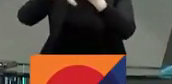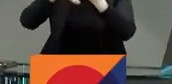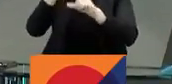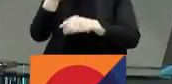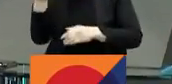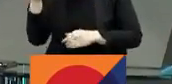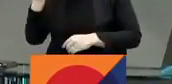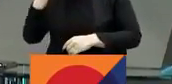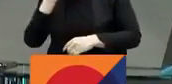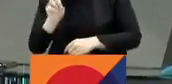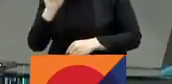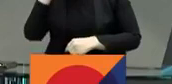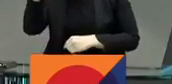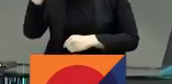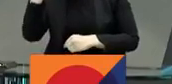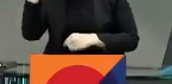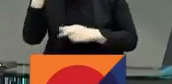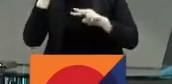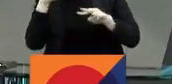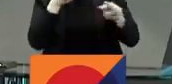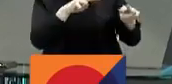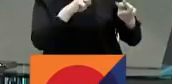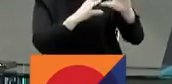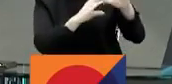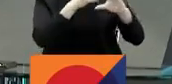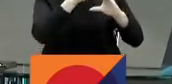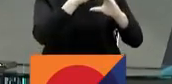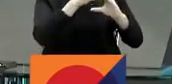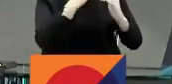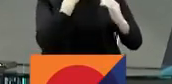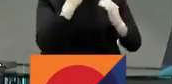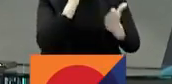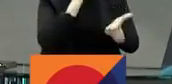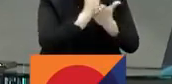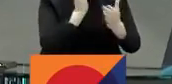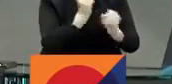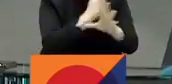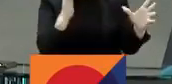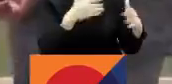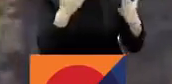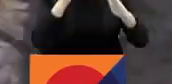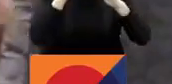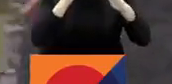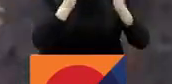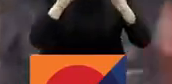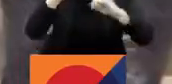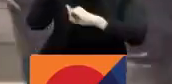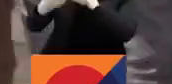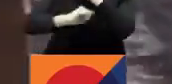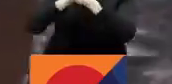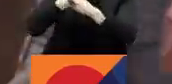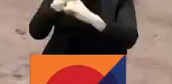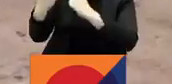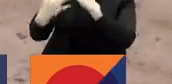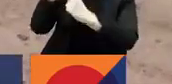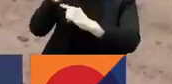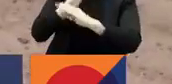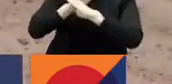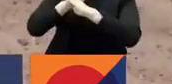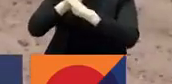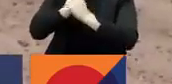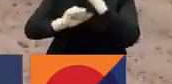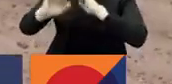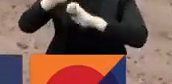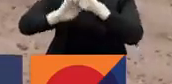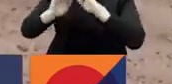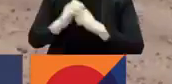afirmó que Colombia está lista para responder ante cualquier amenaza internacional. El ministro de la Defensa, Diego Molano,